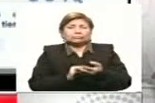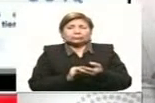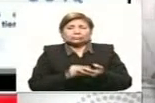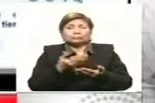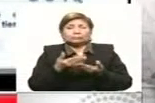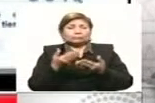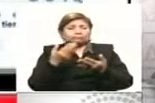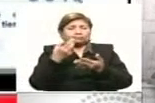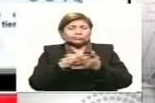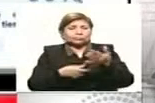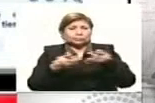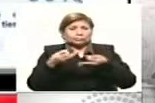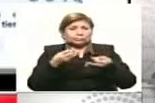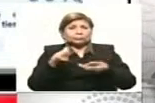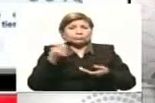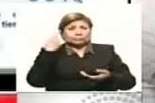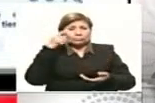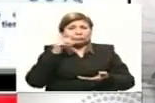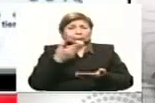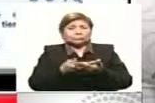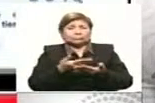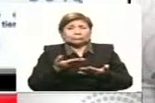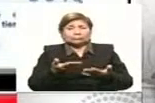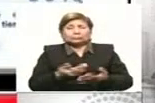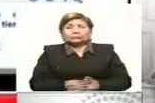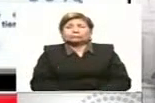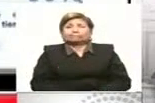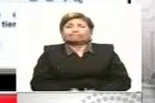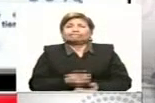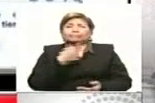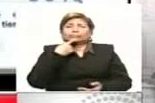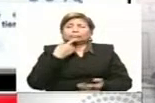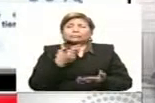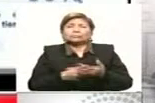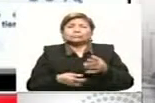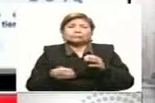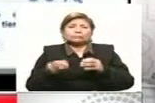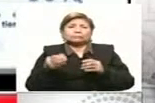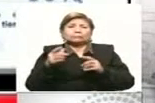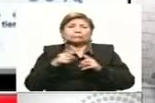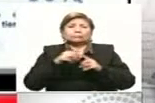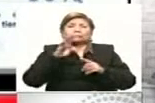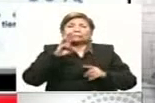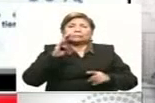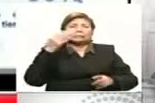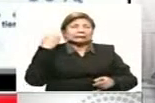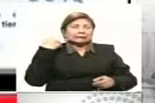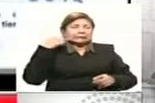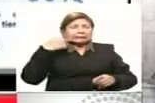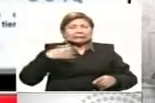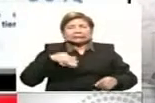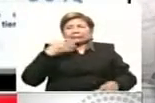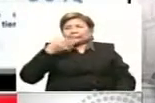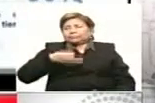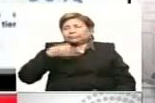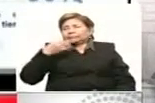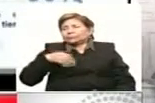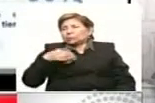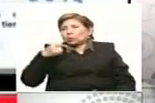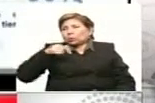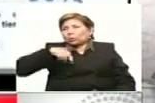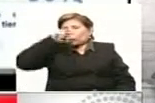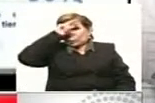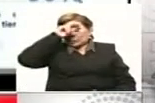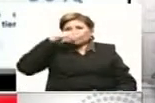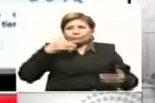el presupuesto para llegar a ello, que es el diagnóstico con tuberculosis. De verdad, en nuestro país tenemos un